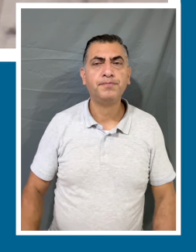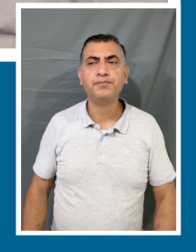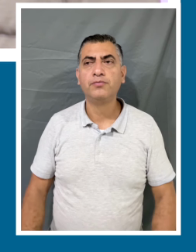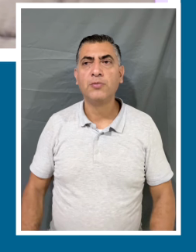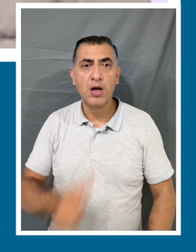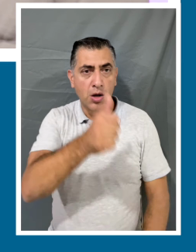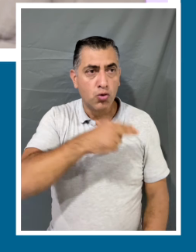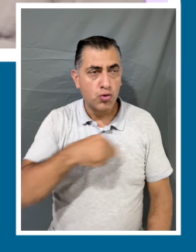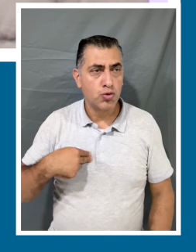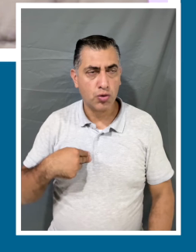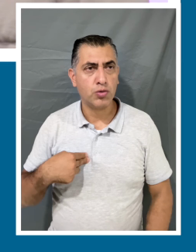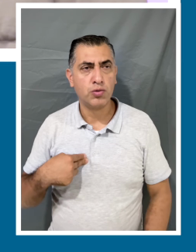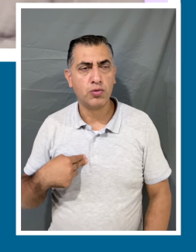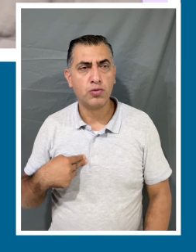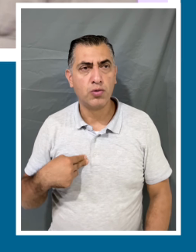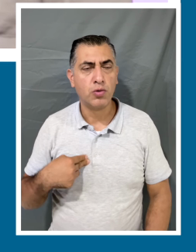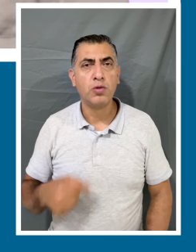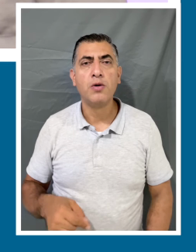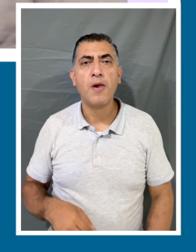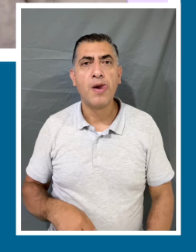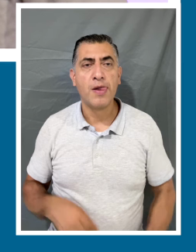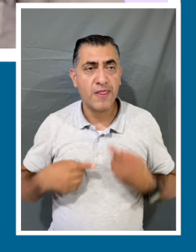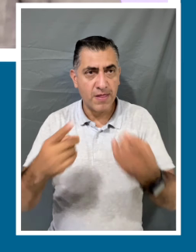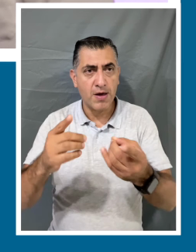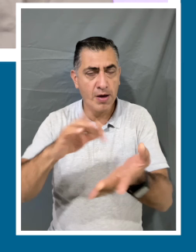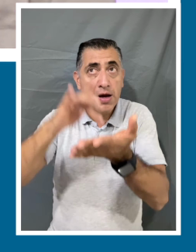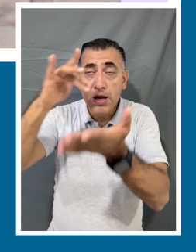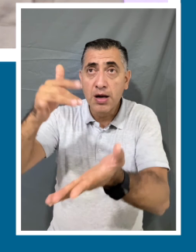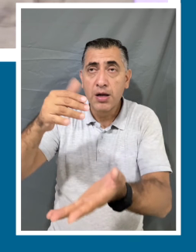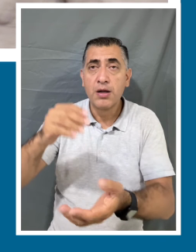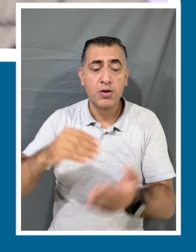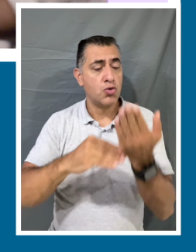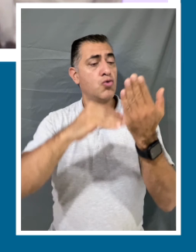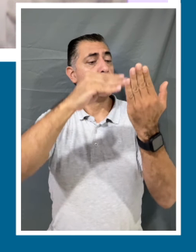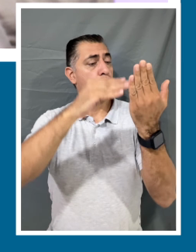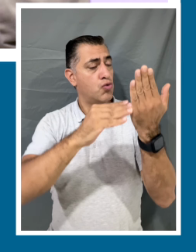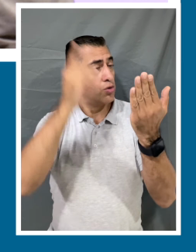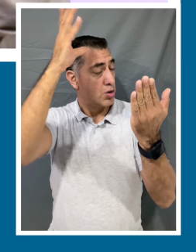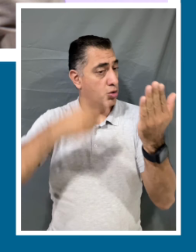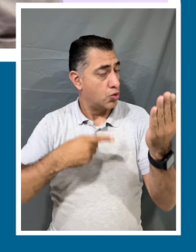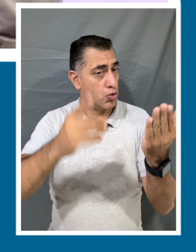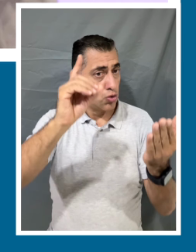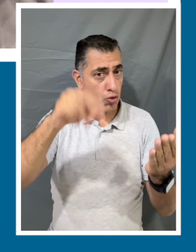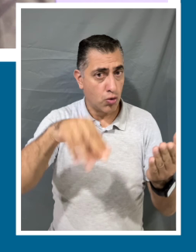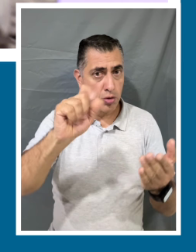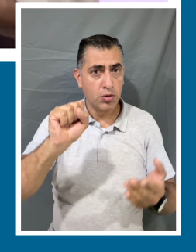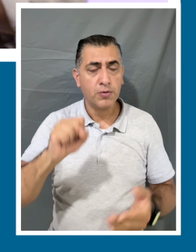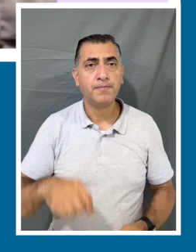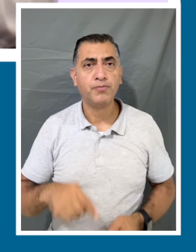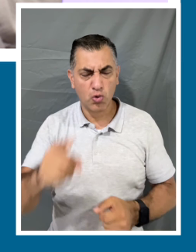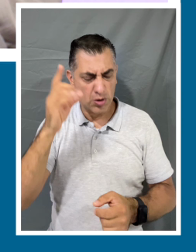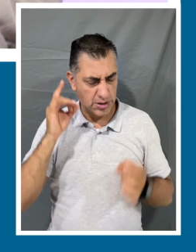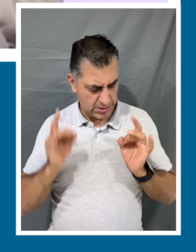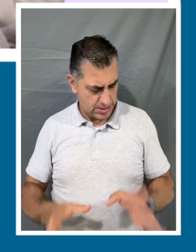pero a cada uno de el versículo dice Pero a cada uno de nosotros se nos ha dado gracia en la medida que Cristo ha repartido los dones Cristo te dio algo